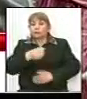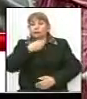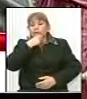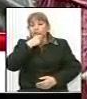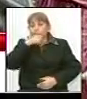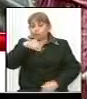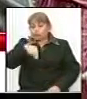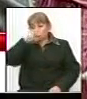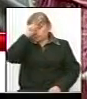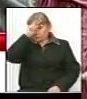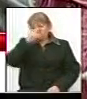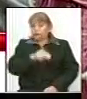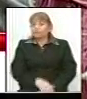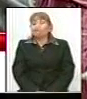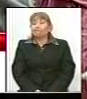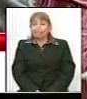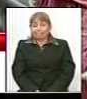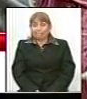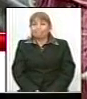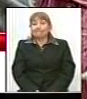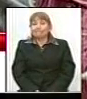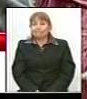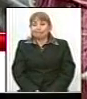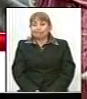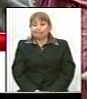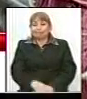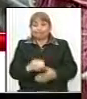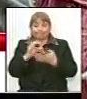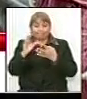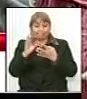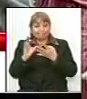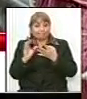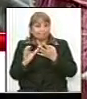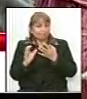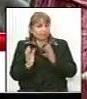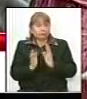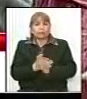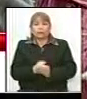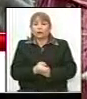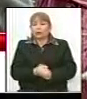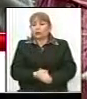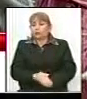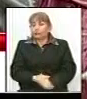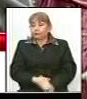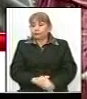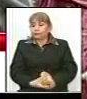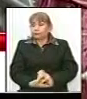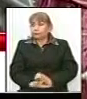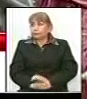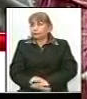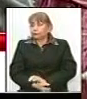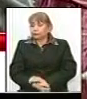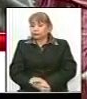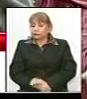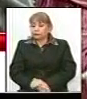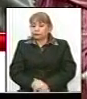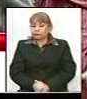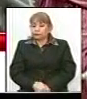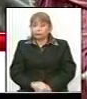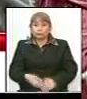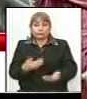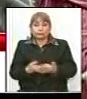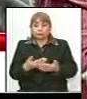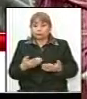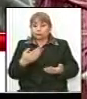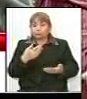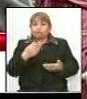La siguiente, por favor. Y ellos hacen una clasificación en base a... La siguiente, por favor. En base a